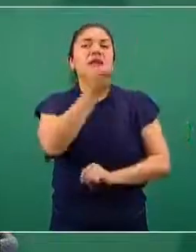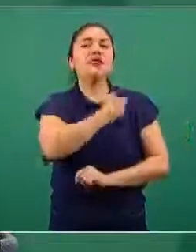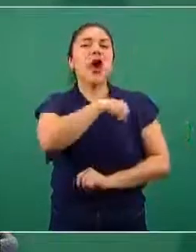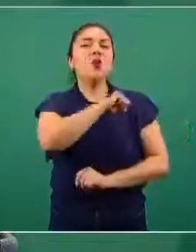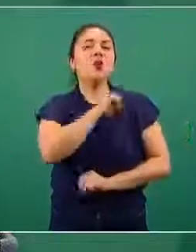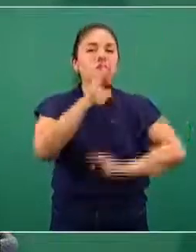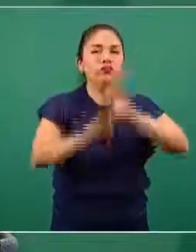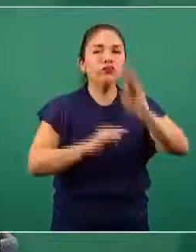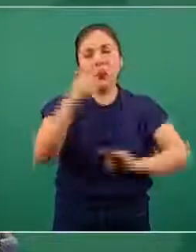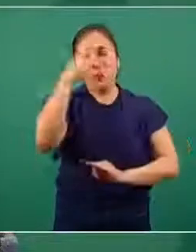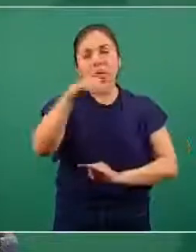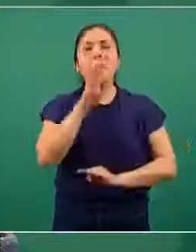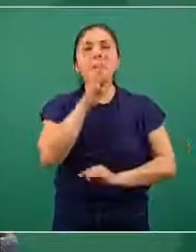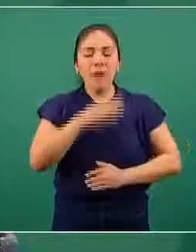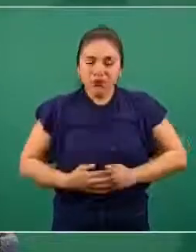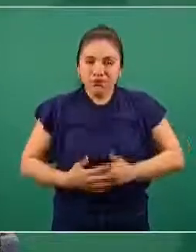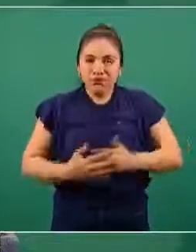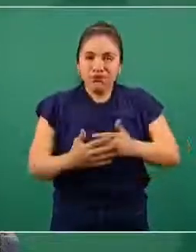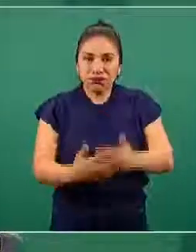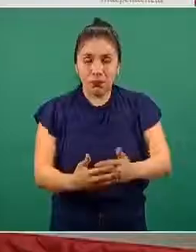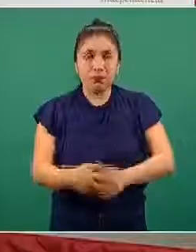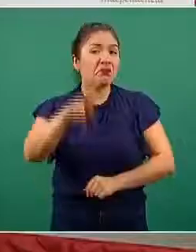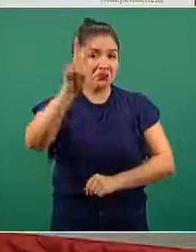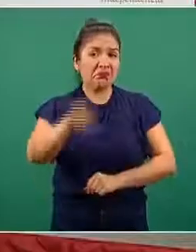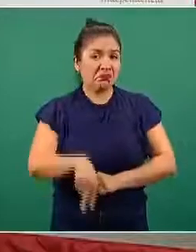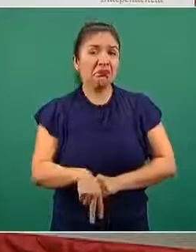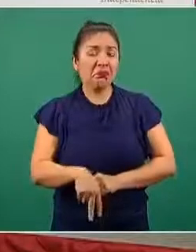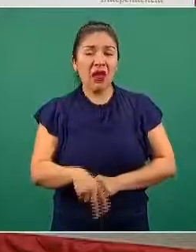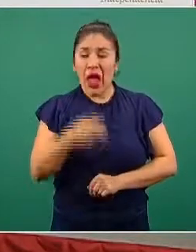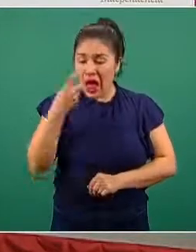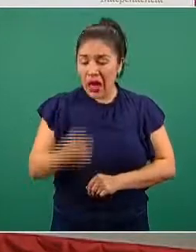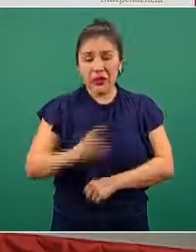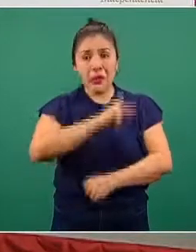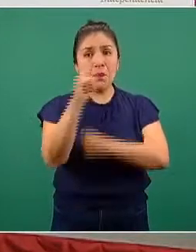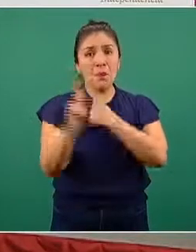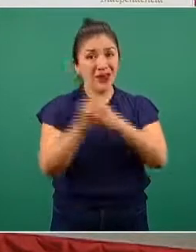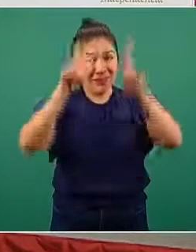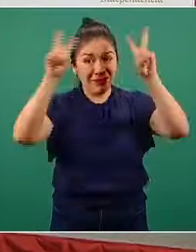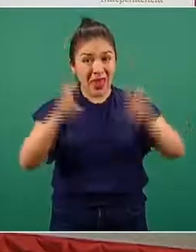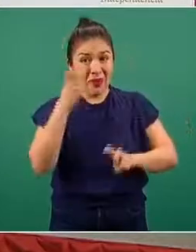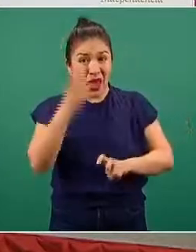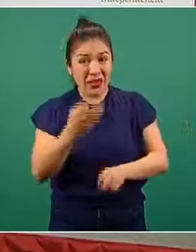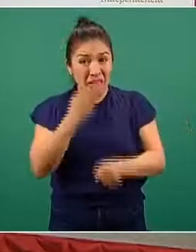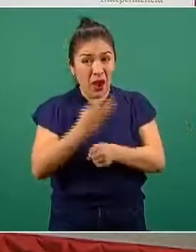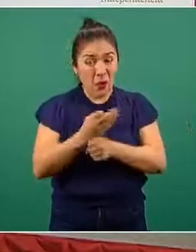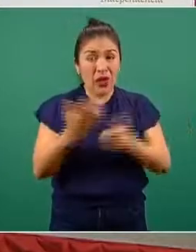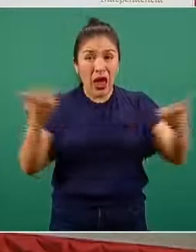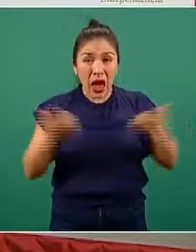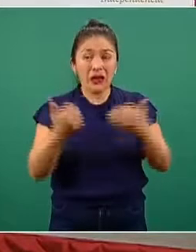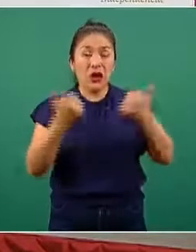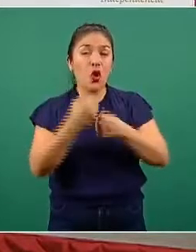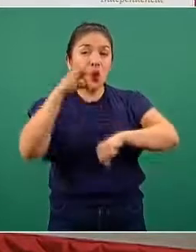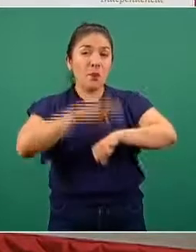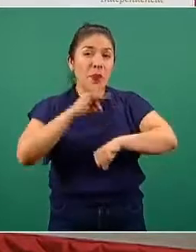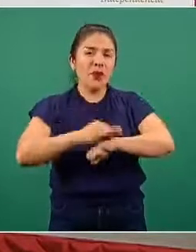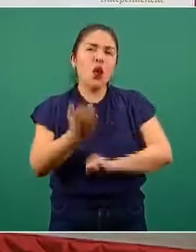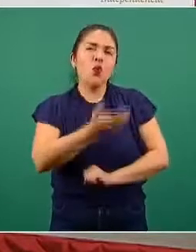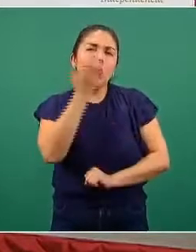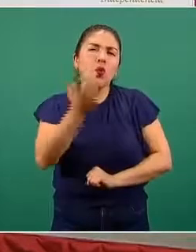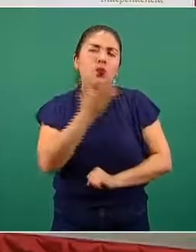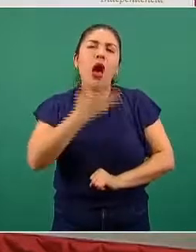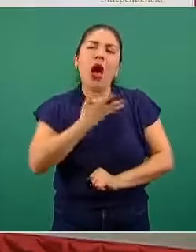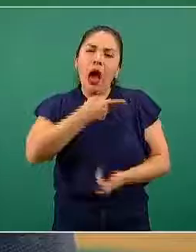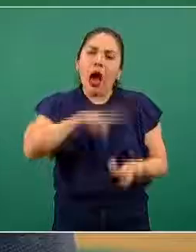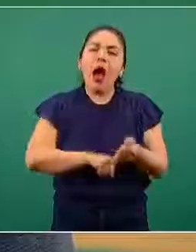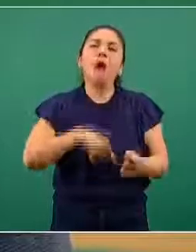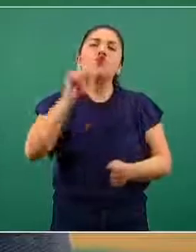lo que es la salud perinatal. Indiscutiblemente para nuestro país el tema que se trabaja con médicos tradicionales, donde están incluidas